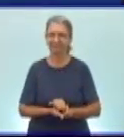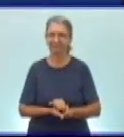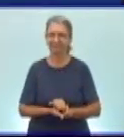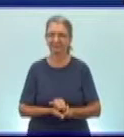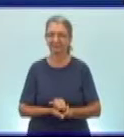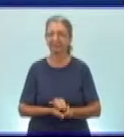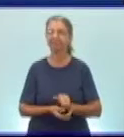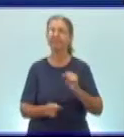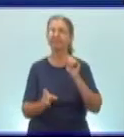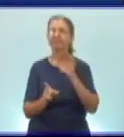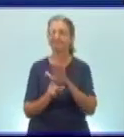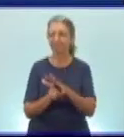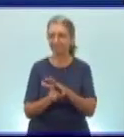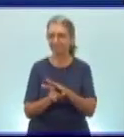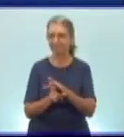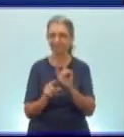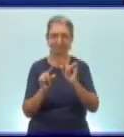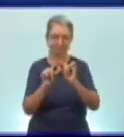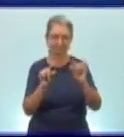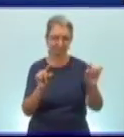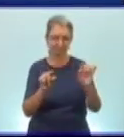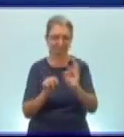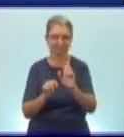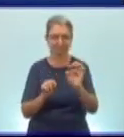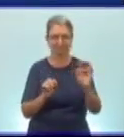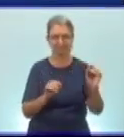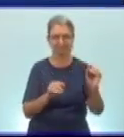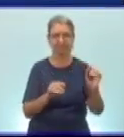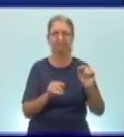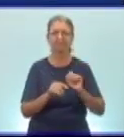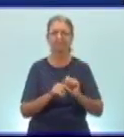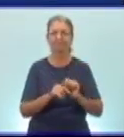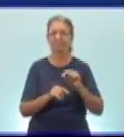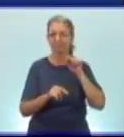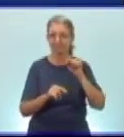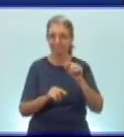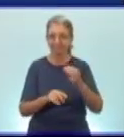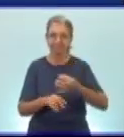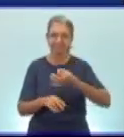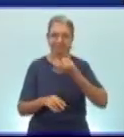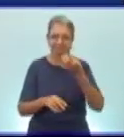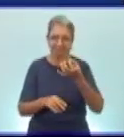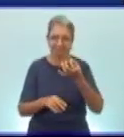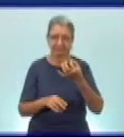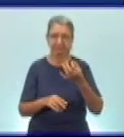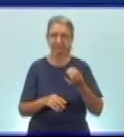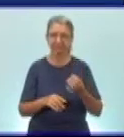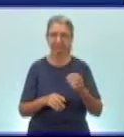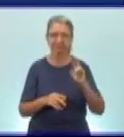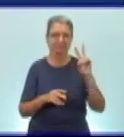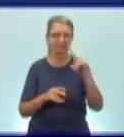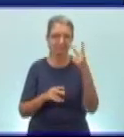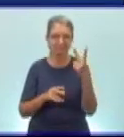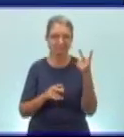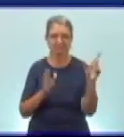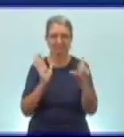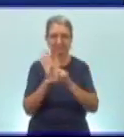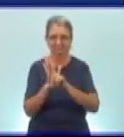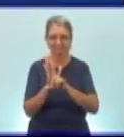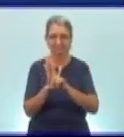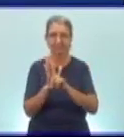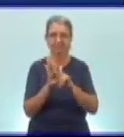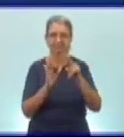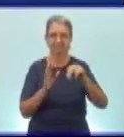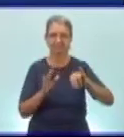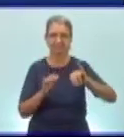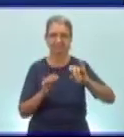Bueno, comenzamos por una expresión ya conocida por ustedes, que es la expresión de la segunda ley de Newton, la segunda ley